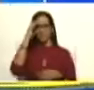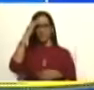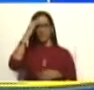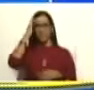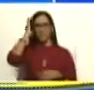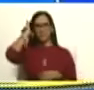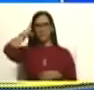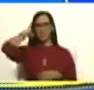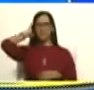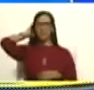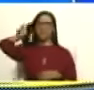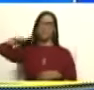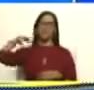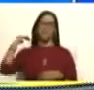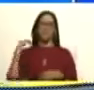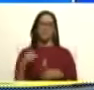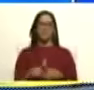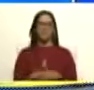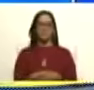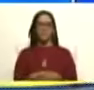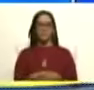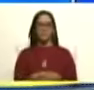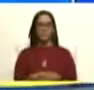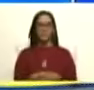Habla bonito, Cilia, ¿verdad?